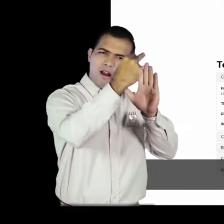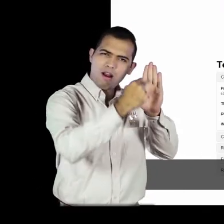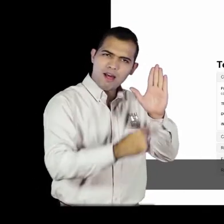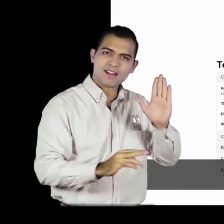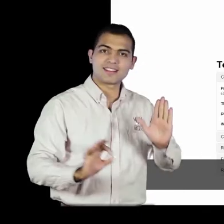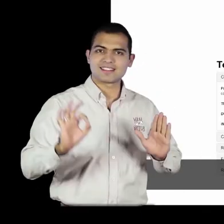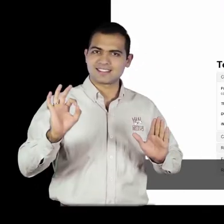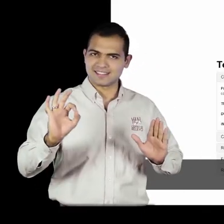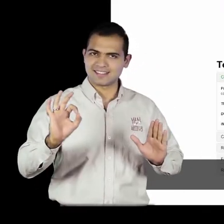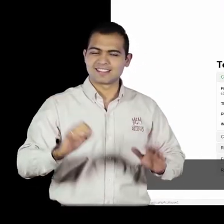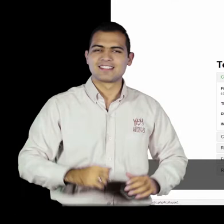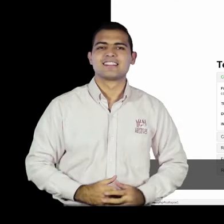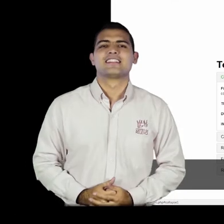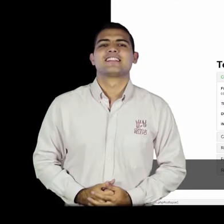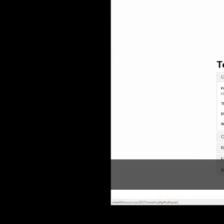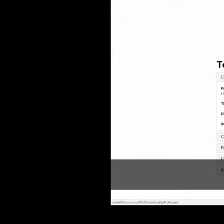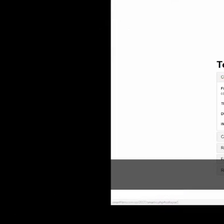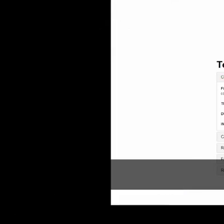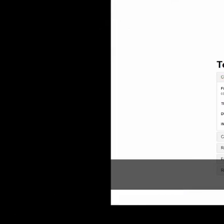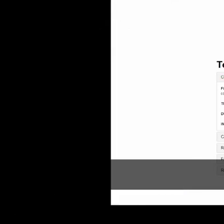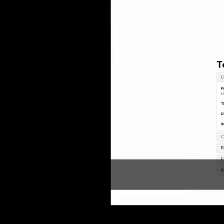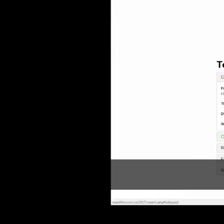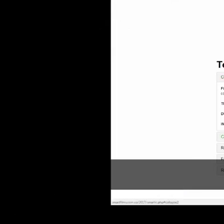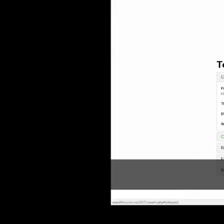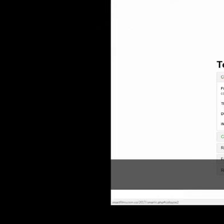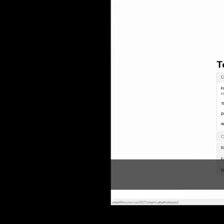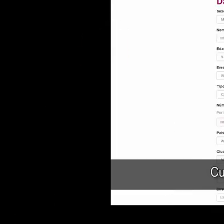atentamente términos y condiciones.